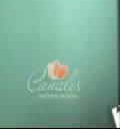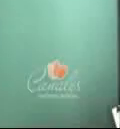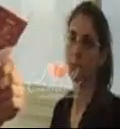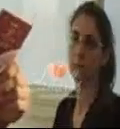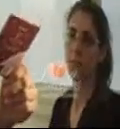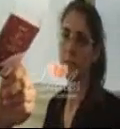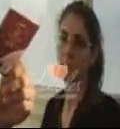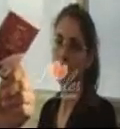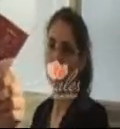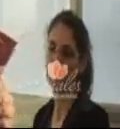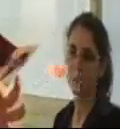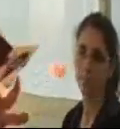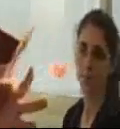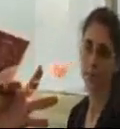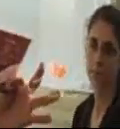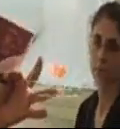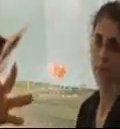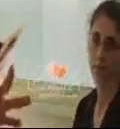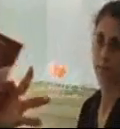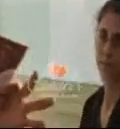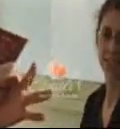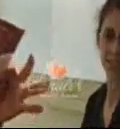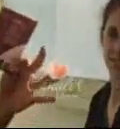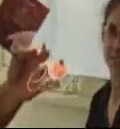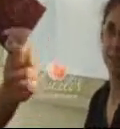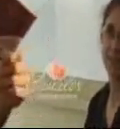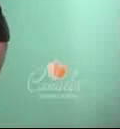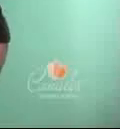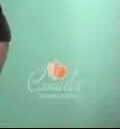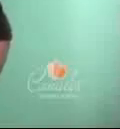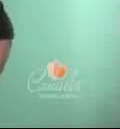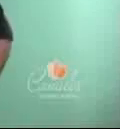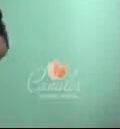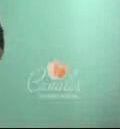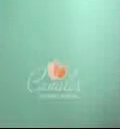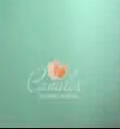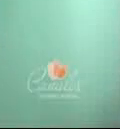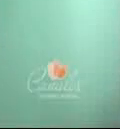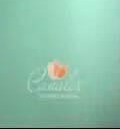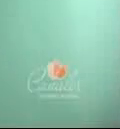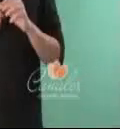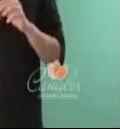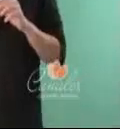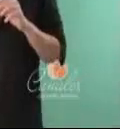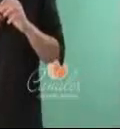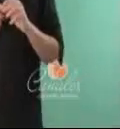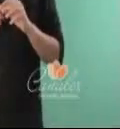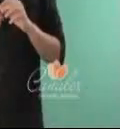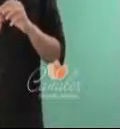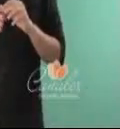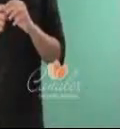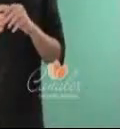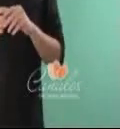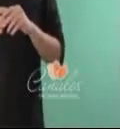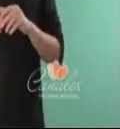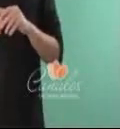Canales desarrolla proyectos educativos de calidad guiado por la convicción de que si los niños sordos adquieren tempranamente